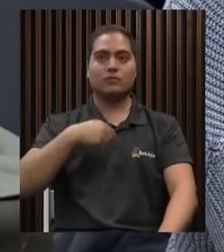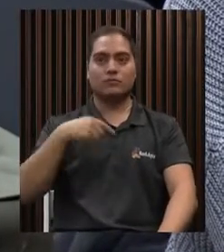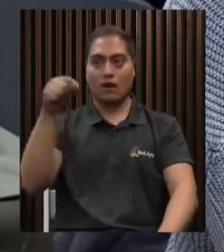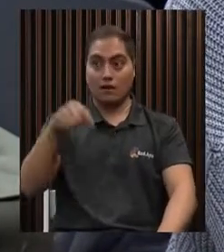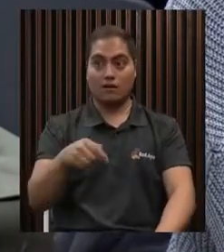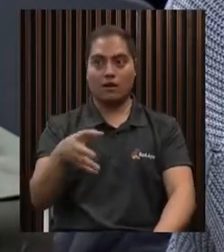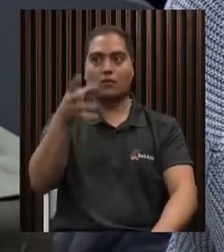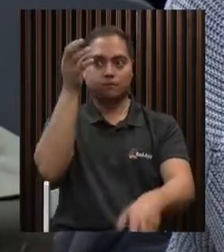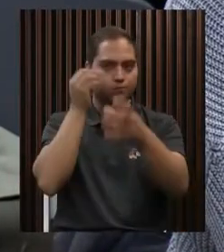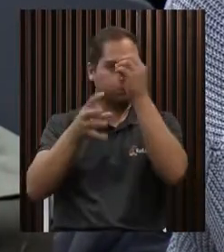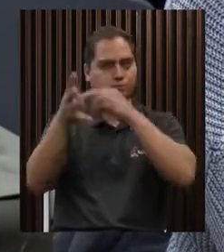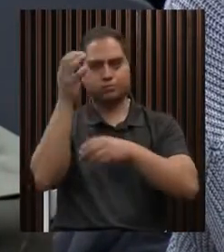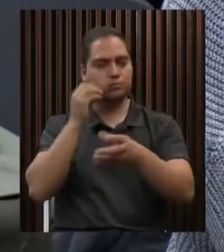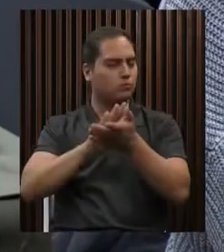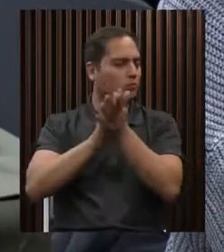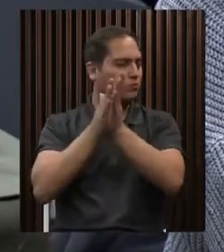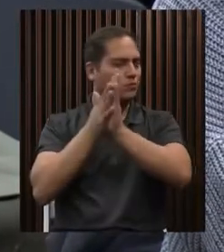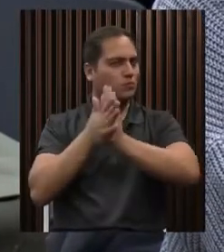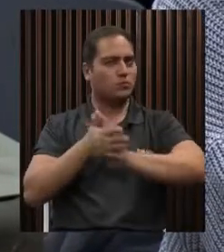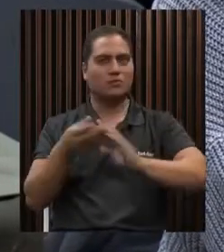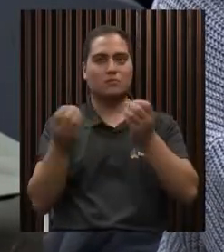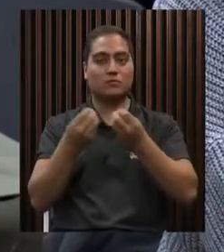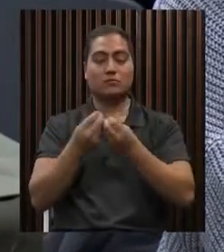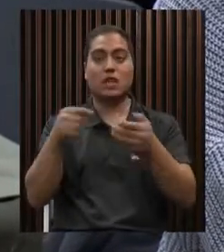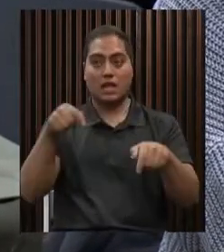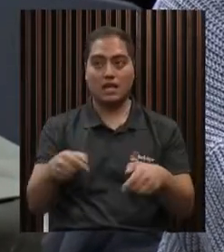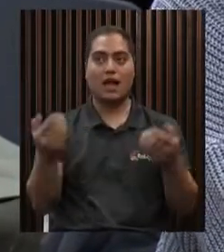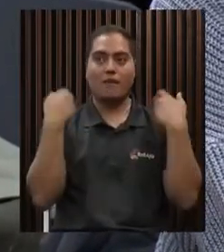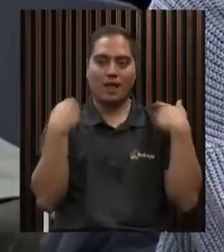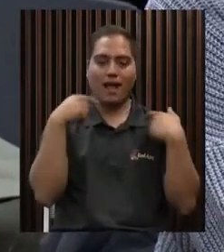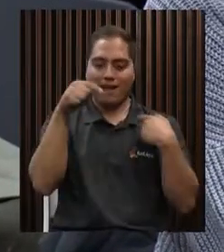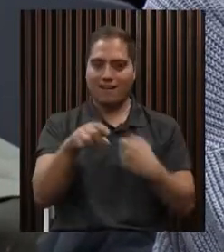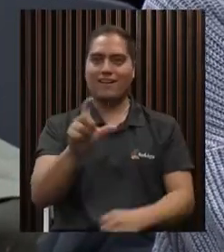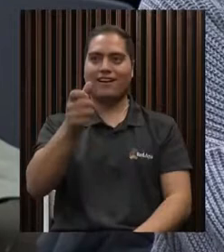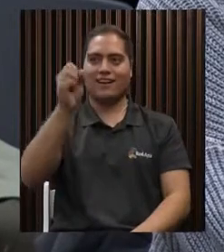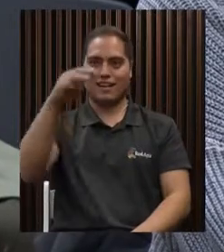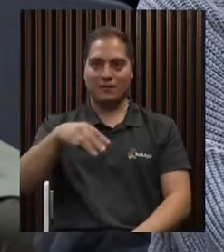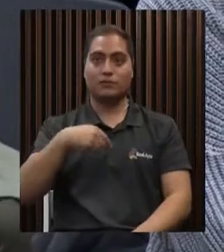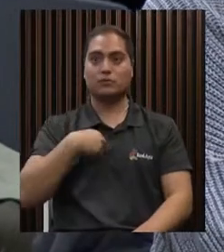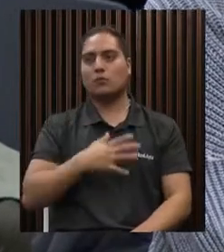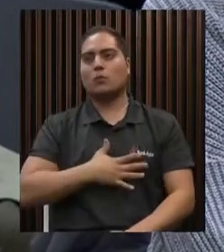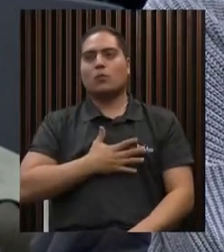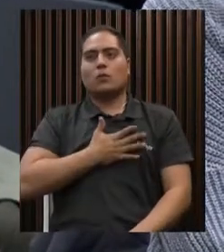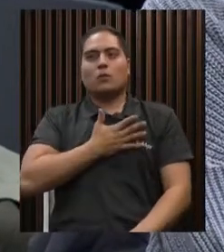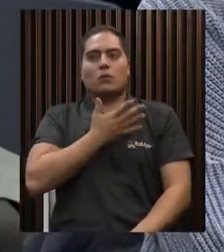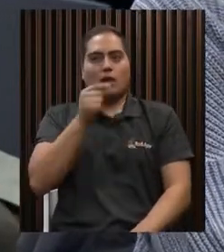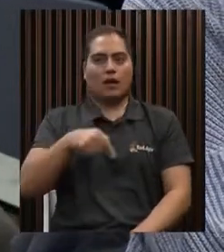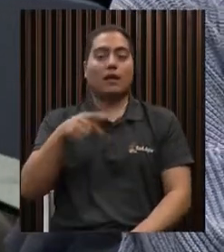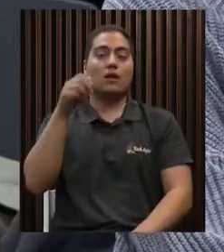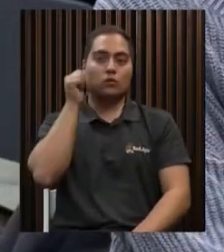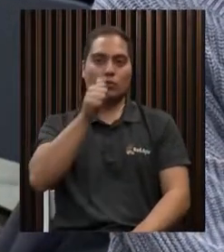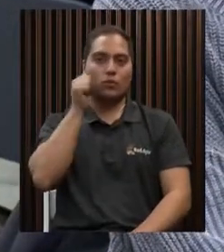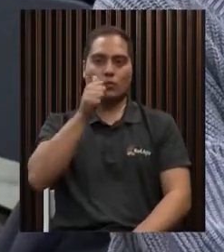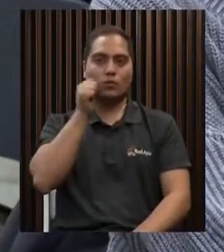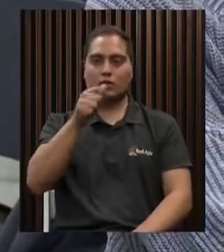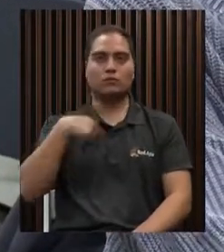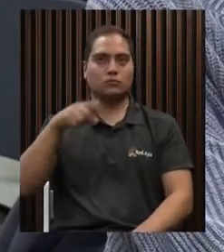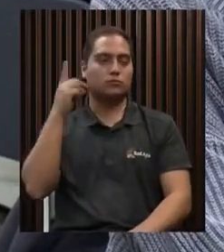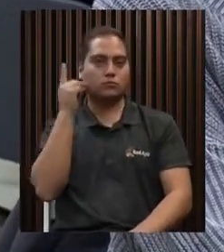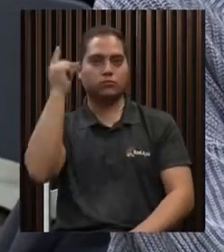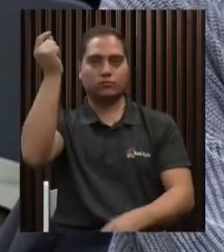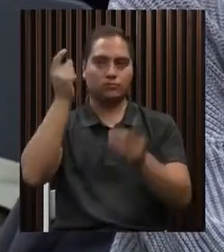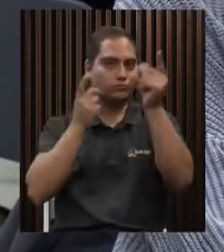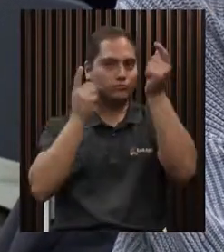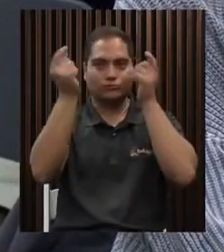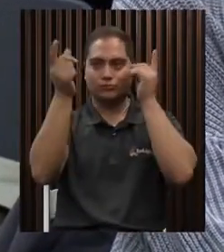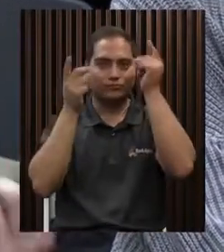pueda para poner en práctica acá en GAM, efectivamente. Como que siento que todos los días reflexionamos y aprendemos y levantamos ideas que al día